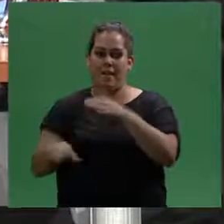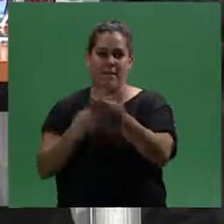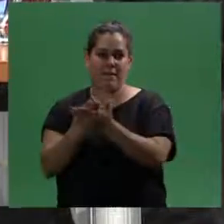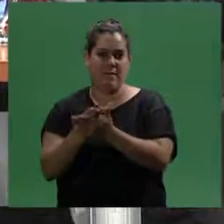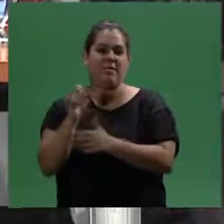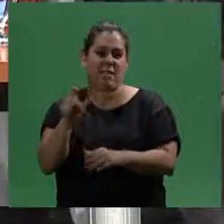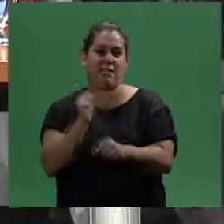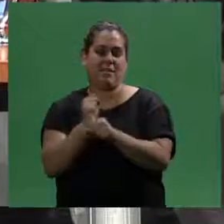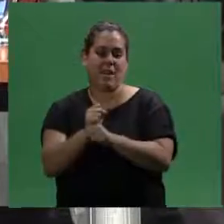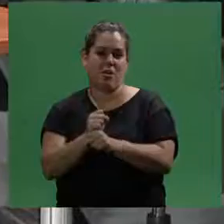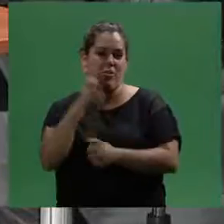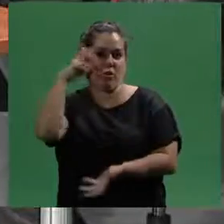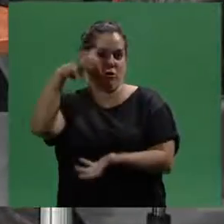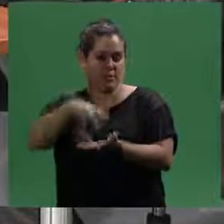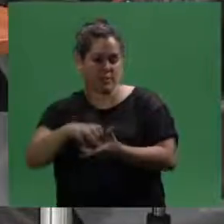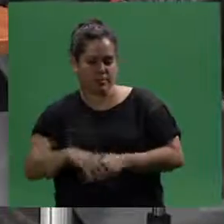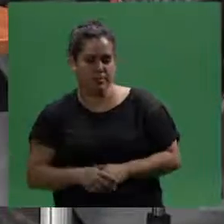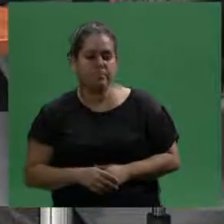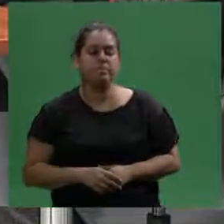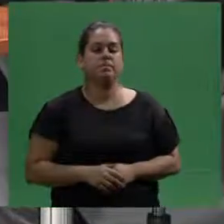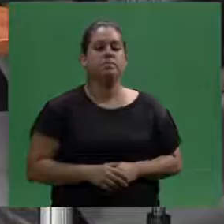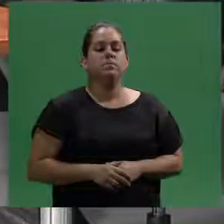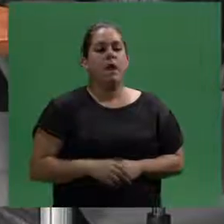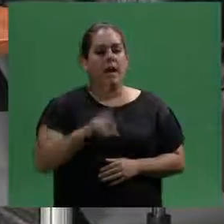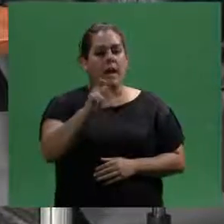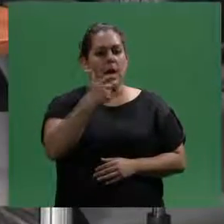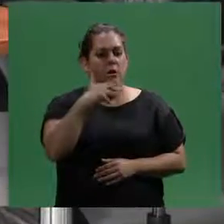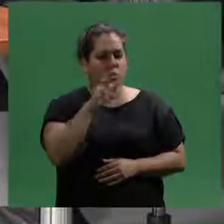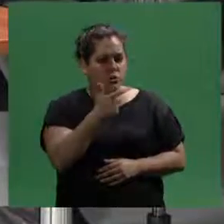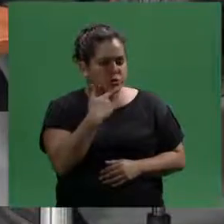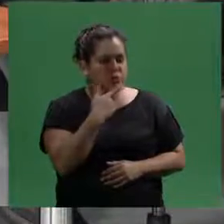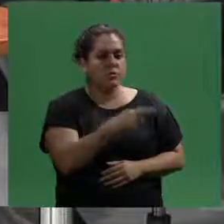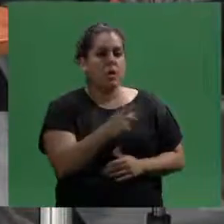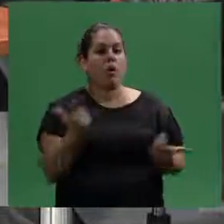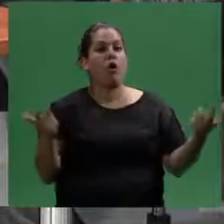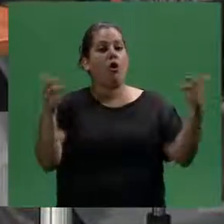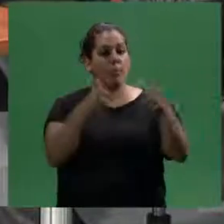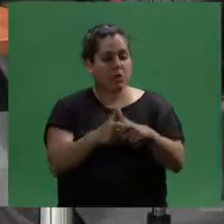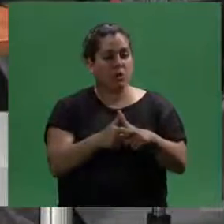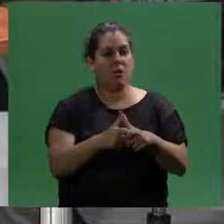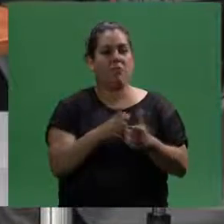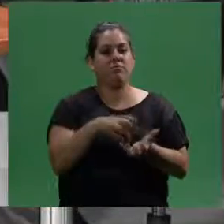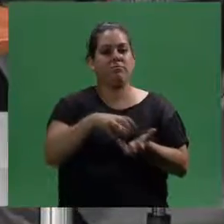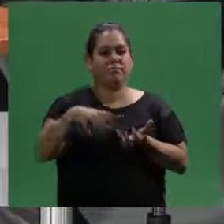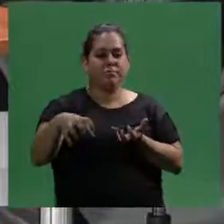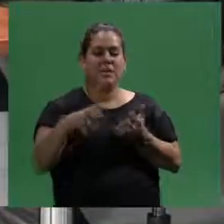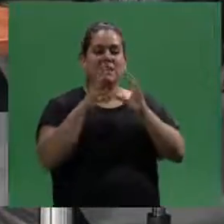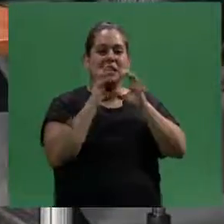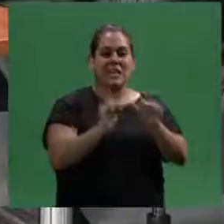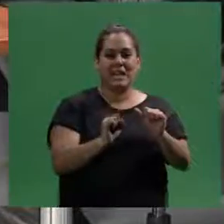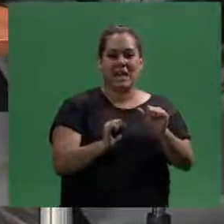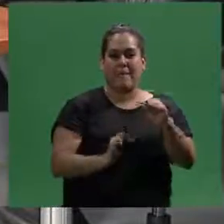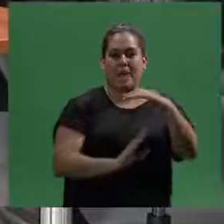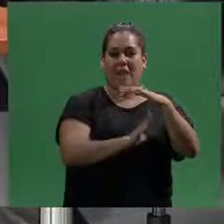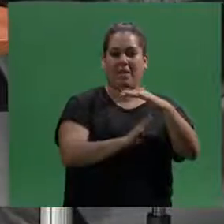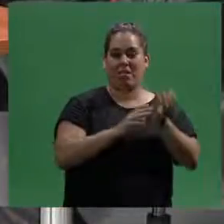tarea legislativa. Sí, Carlos. Sí, bueno, la Dirección Comisiones es una dependencia de la Secretaría Parlamentaria, por